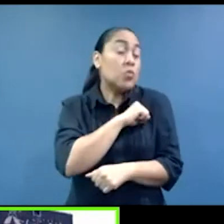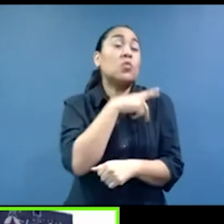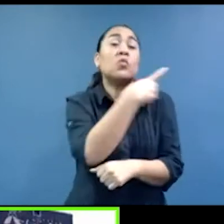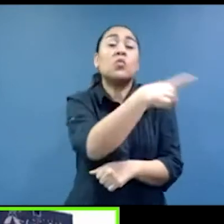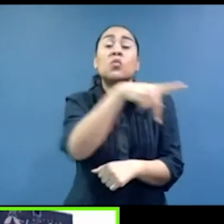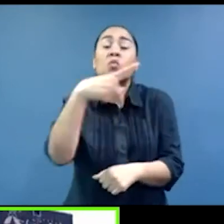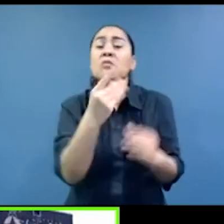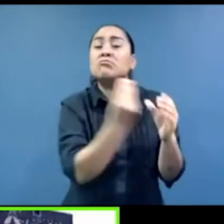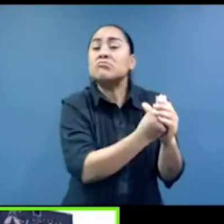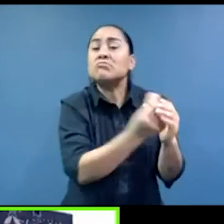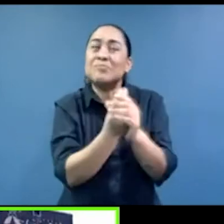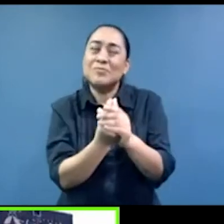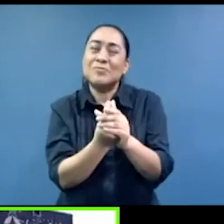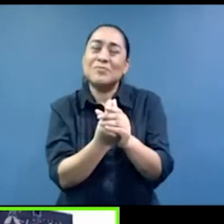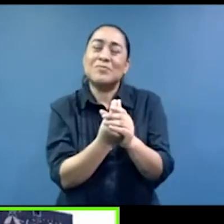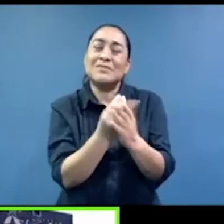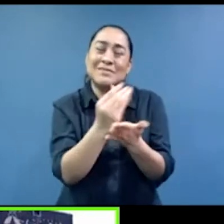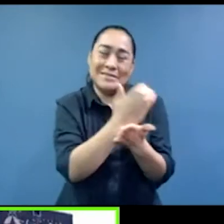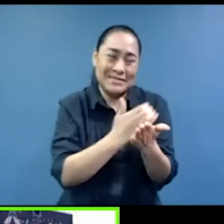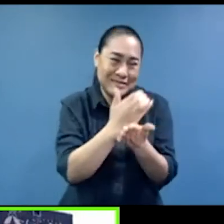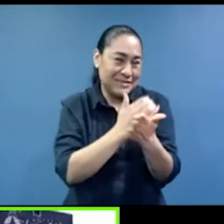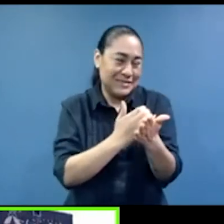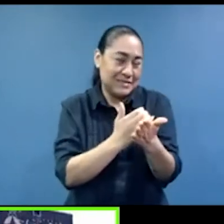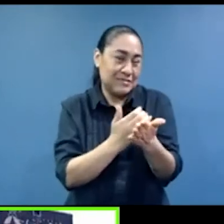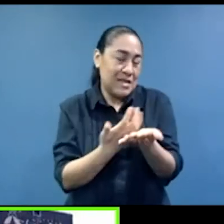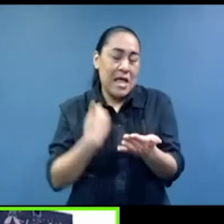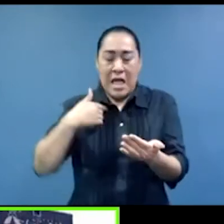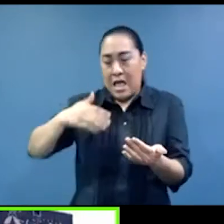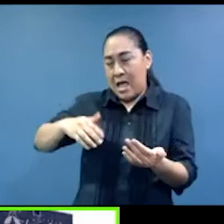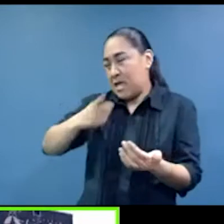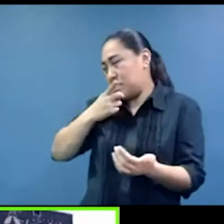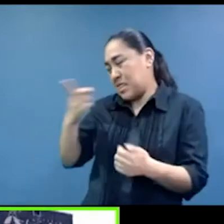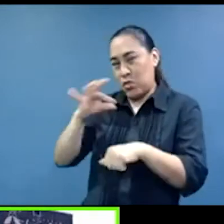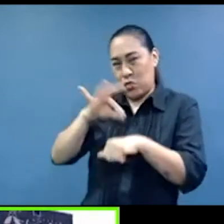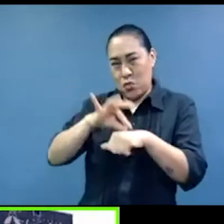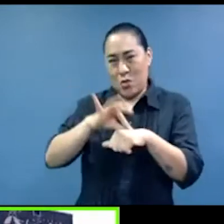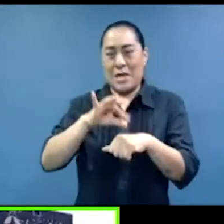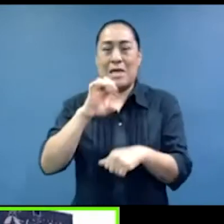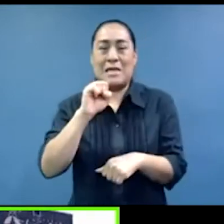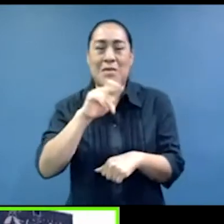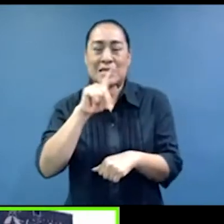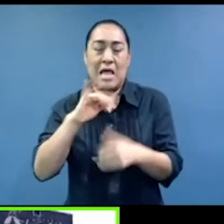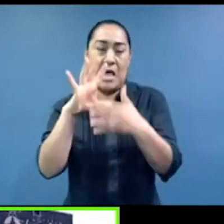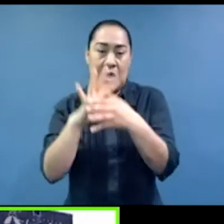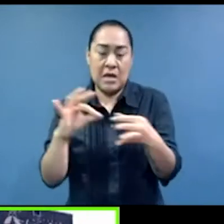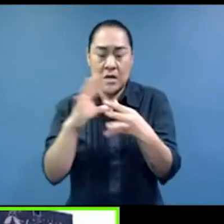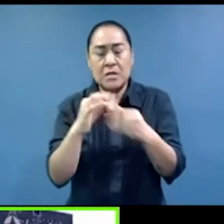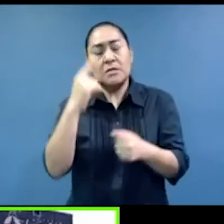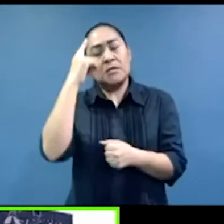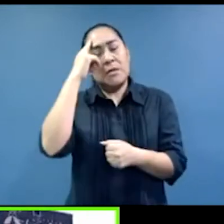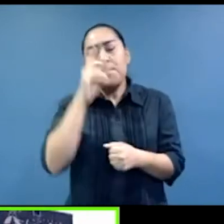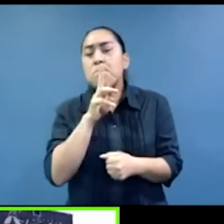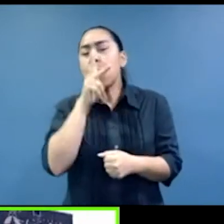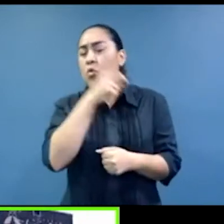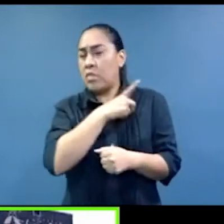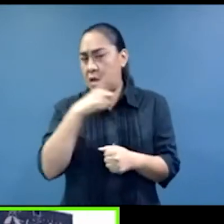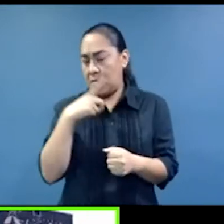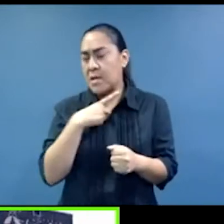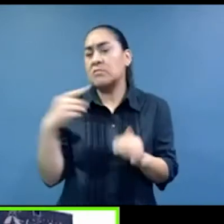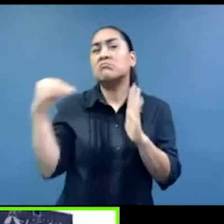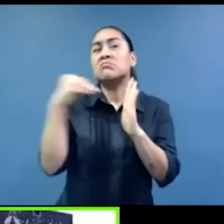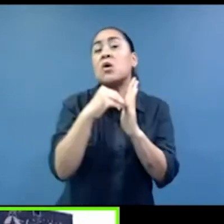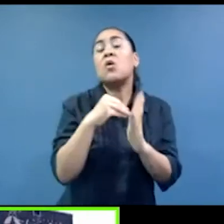de procedimiento. Por eso ya lo mencionaba la doctora Esparza al inicio, sí es mejor tener una norma oficial. ¿Por